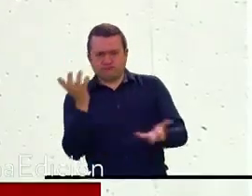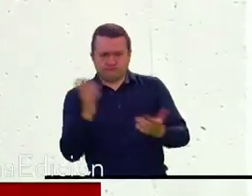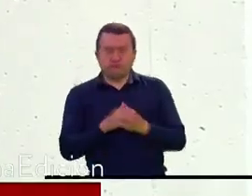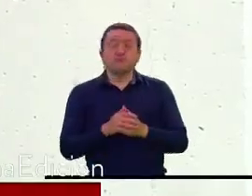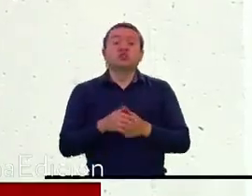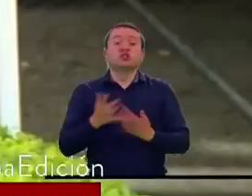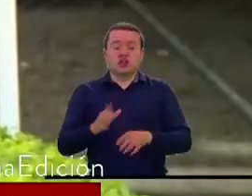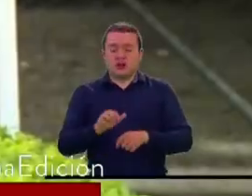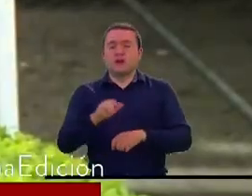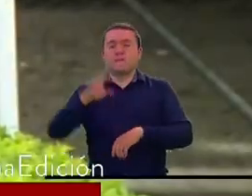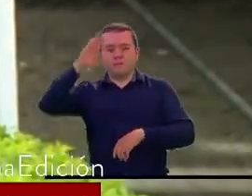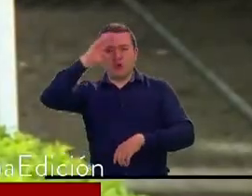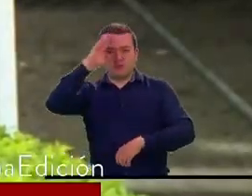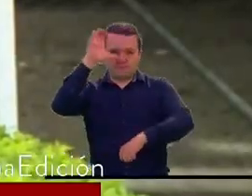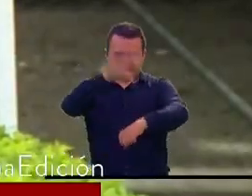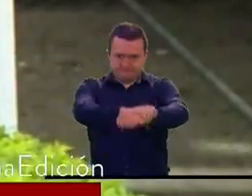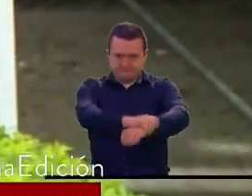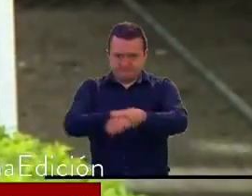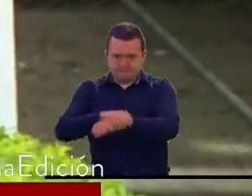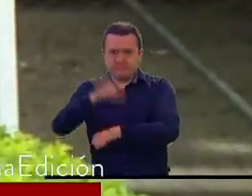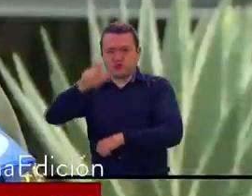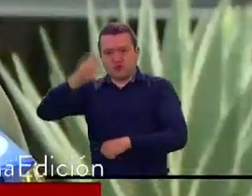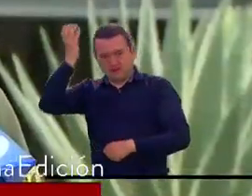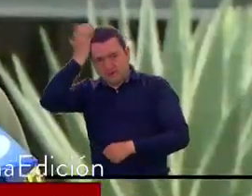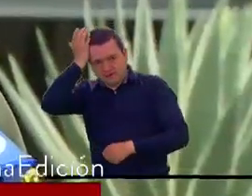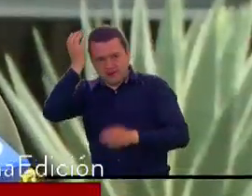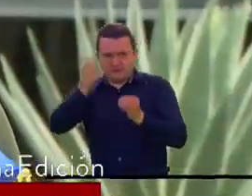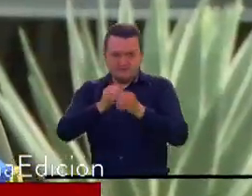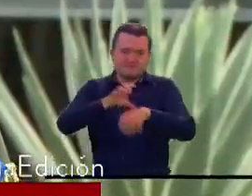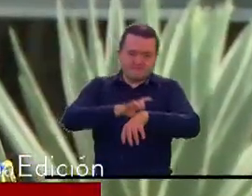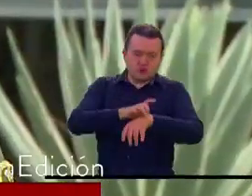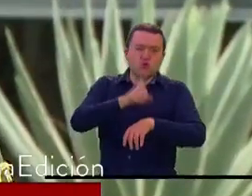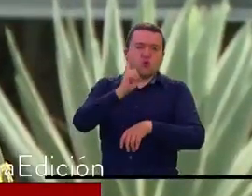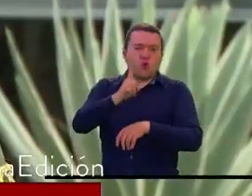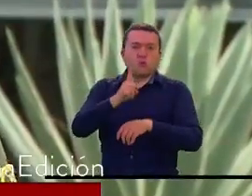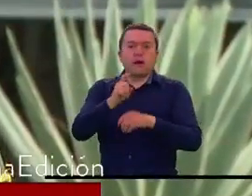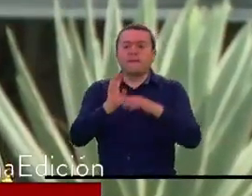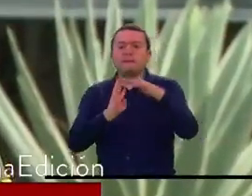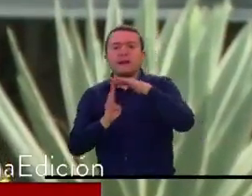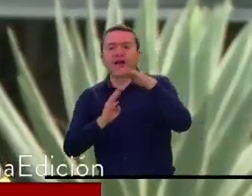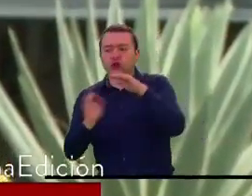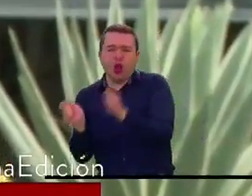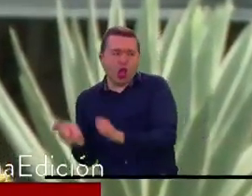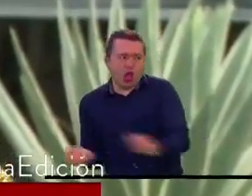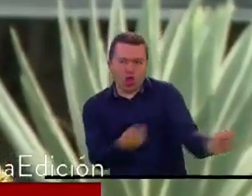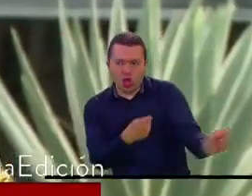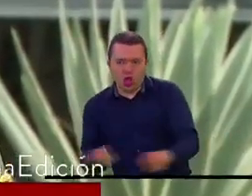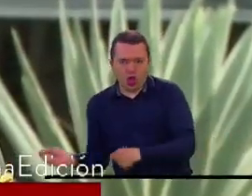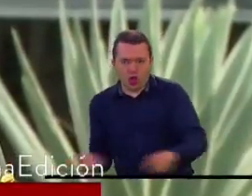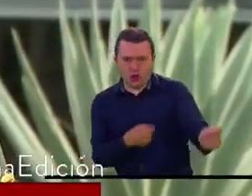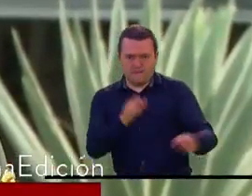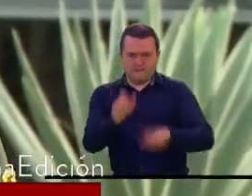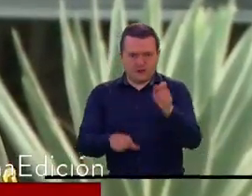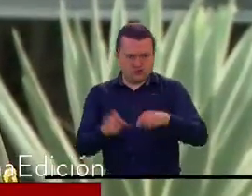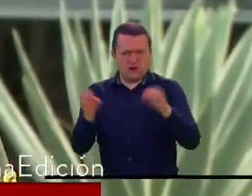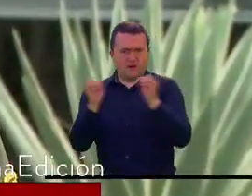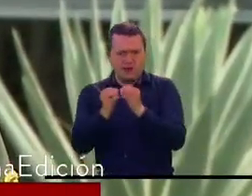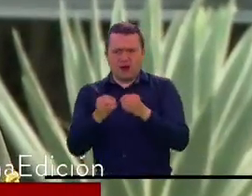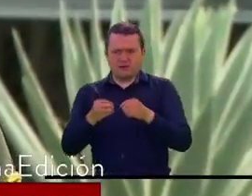de migrantes y violación a la medida sanitaria. Estamos ante una estructura